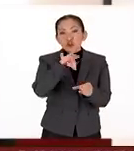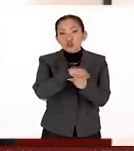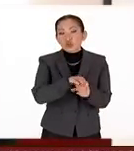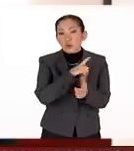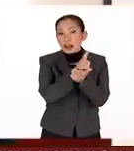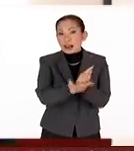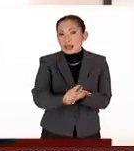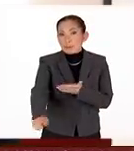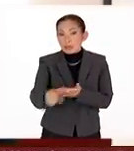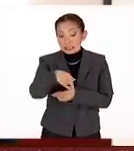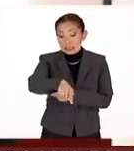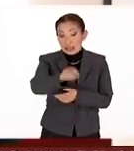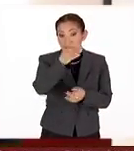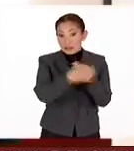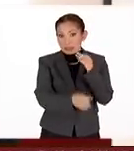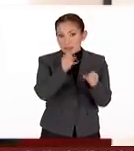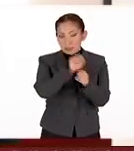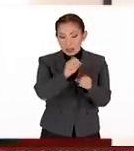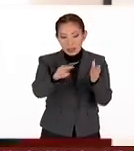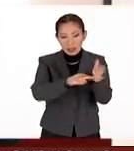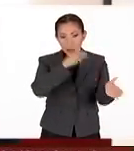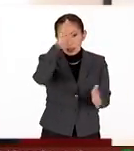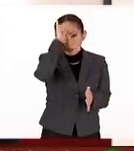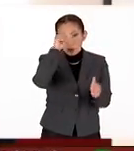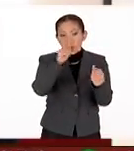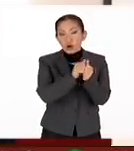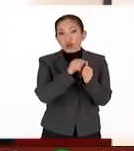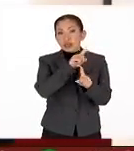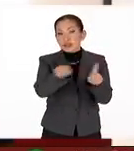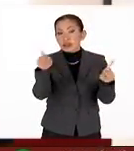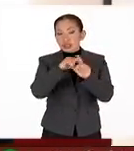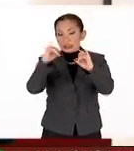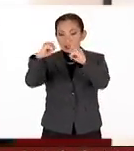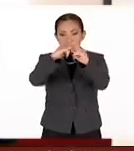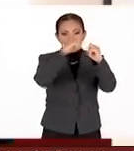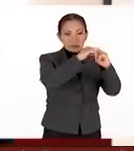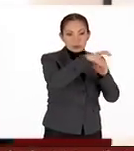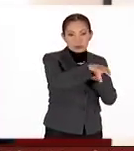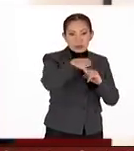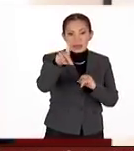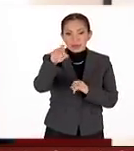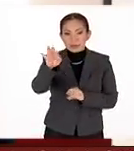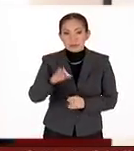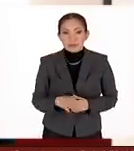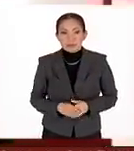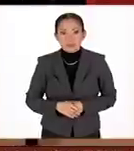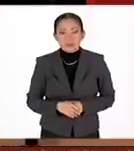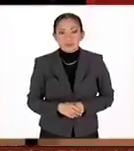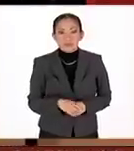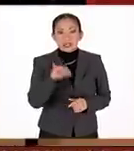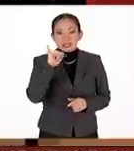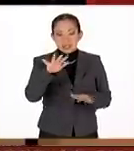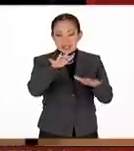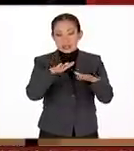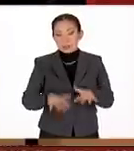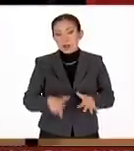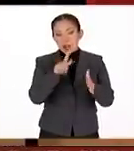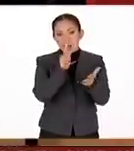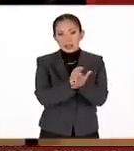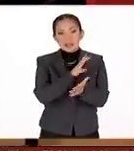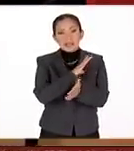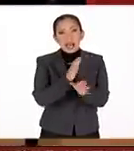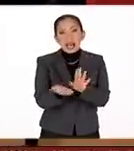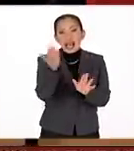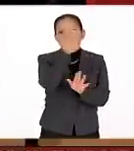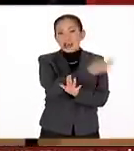fin de semana se se firmó un convenio con distintas instituciones del Distrito Federal Sí con la asamblea legislativa ya se había